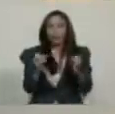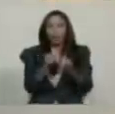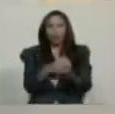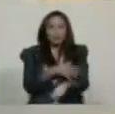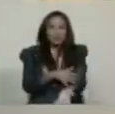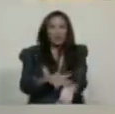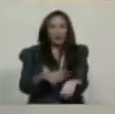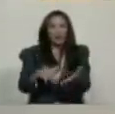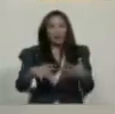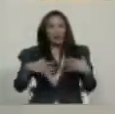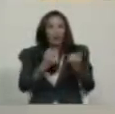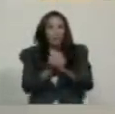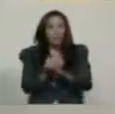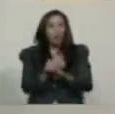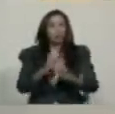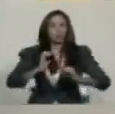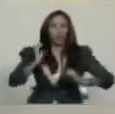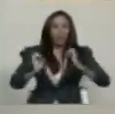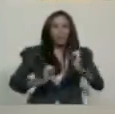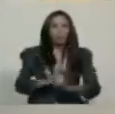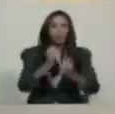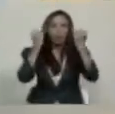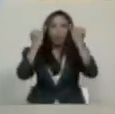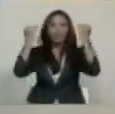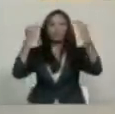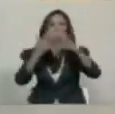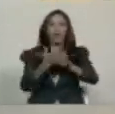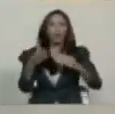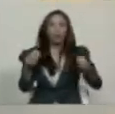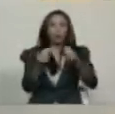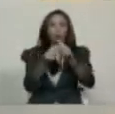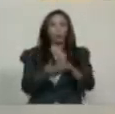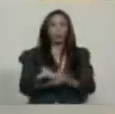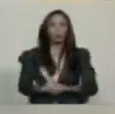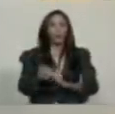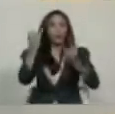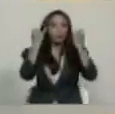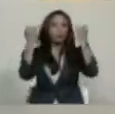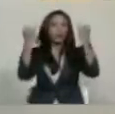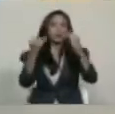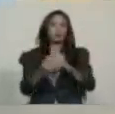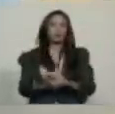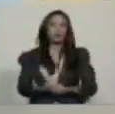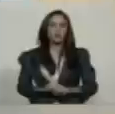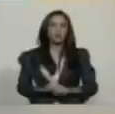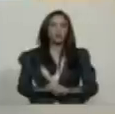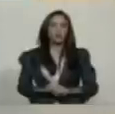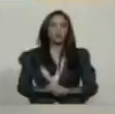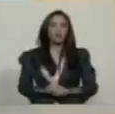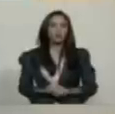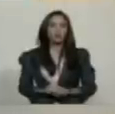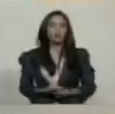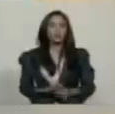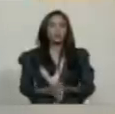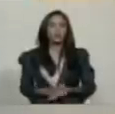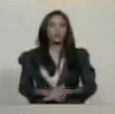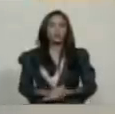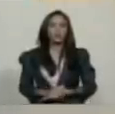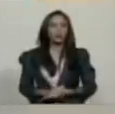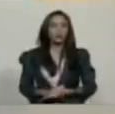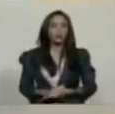de la emoción, de la sabiduría colectiva, de la inteligencia, de 500 años de historia. De ahí